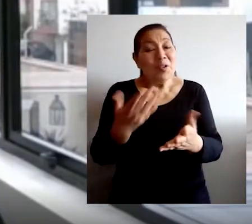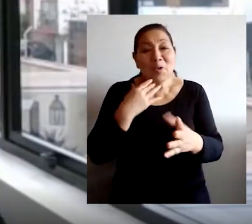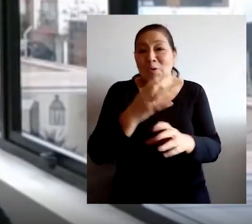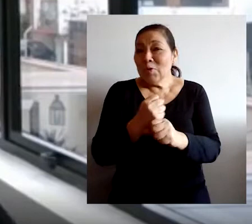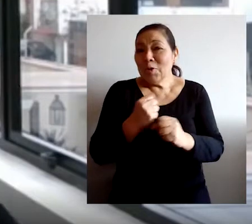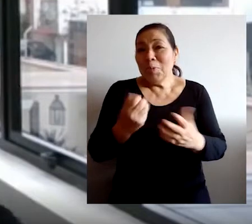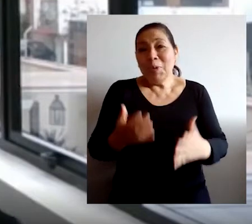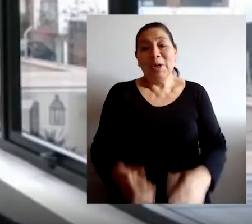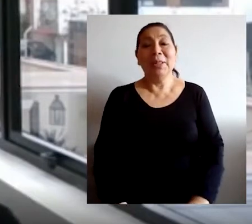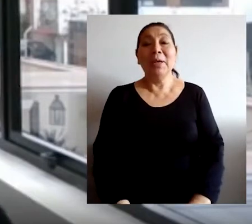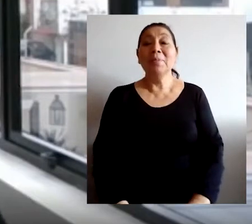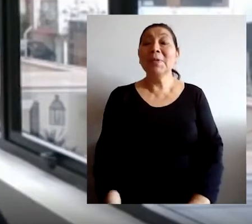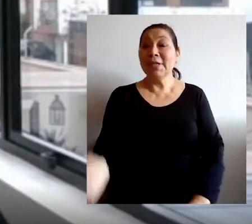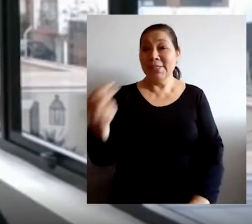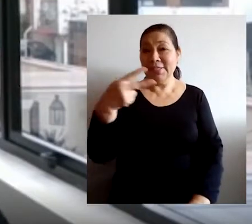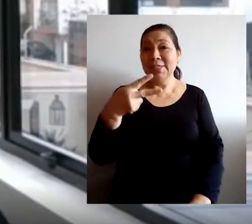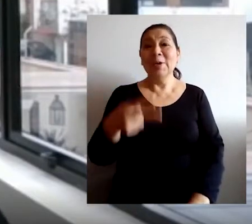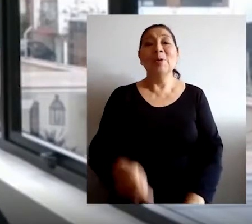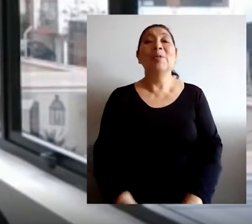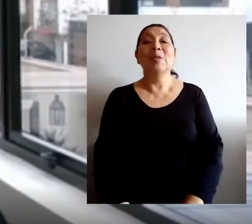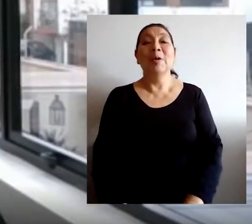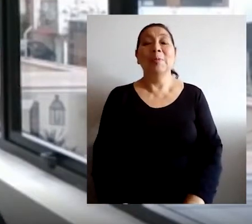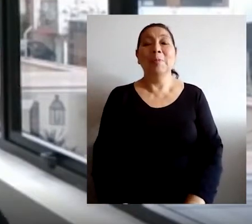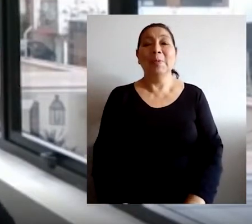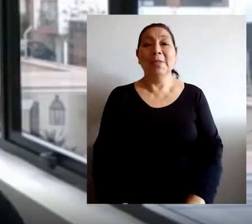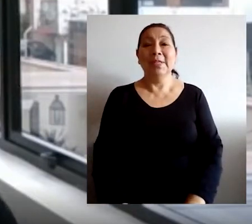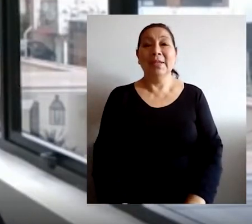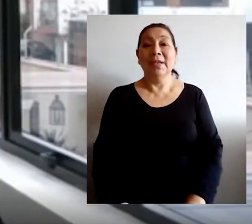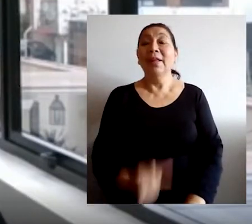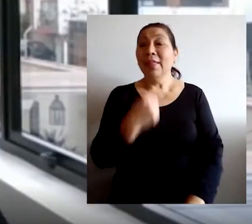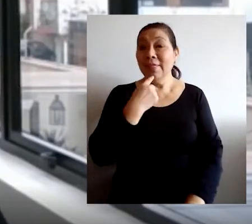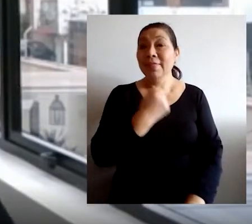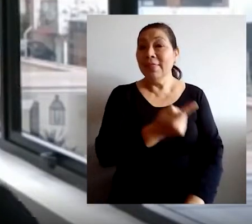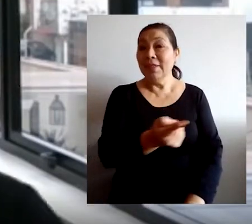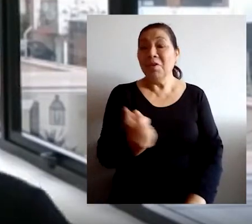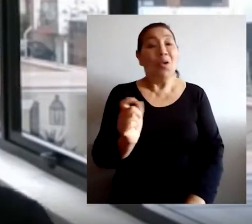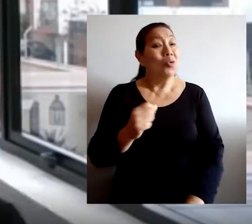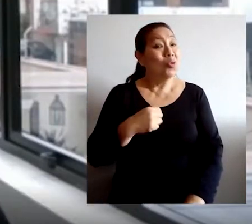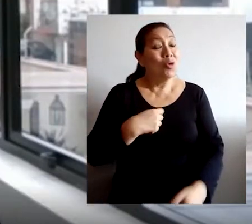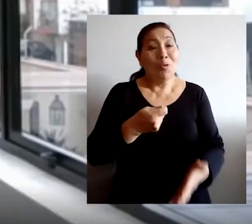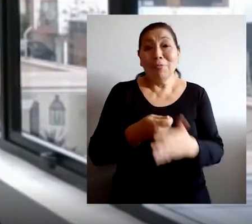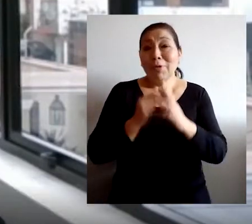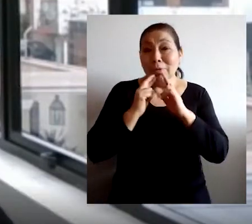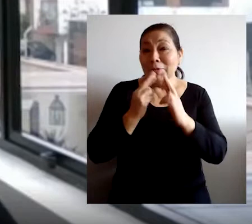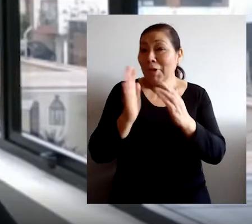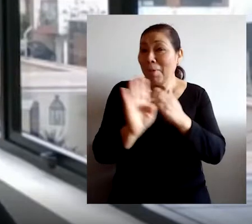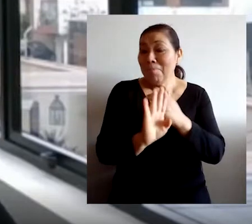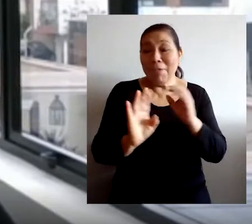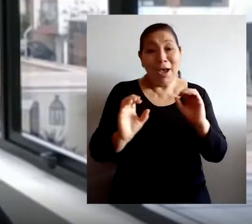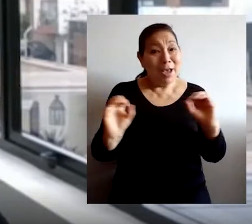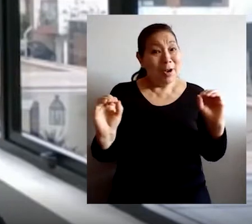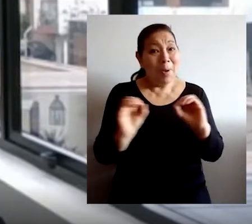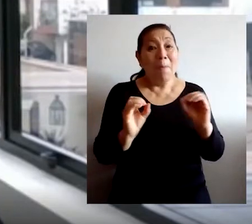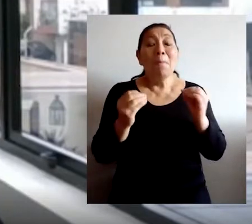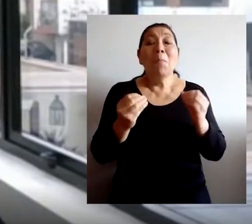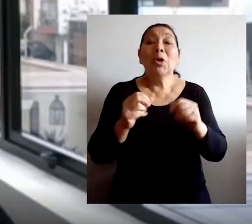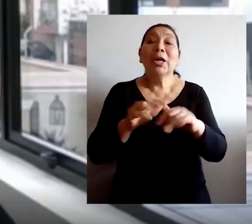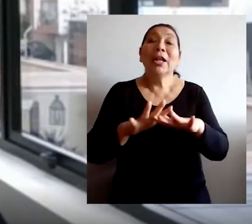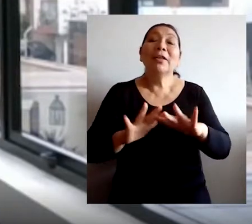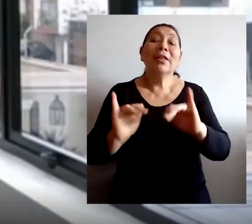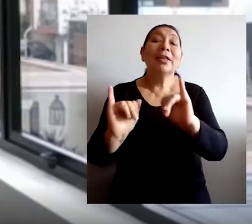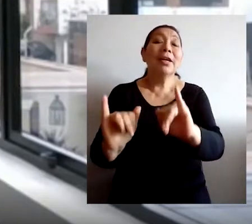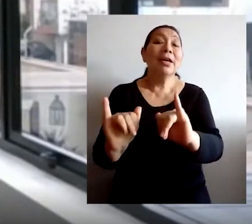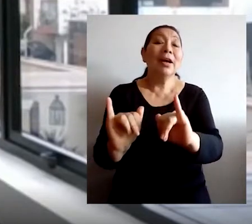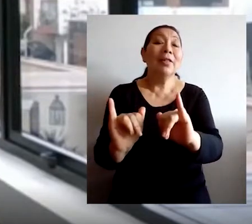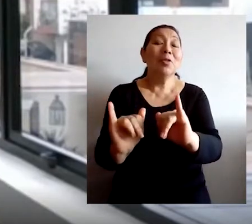importa. Segundo hecho, dice la sala, yo no puedo resolver este amparo porque el terreno ha